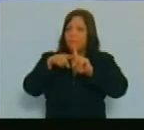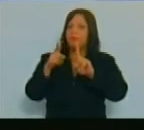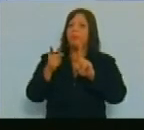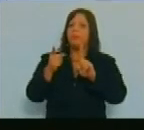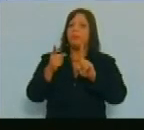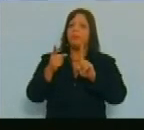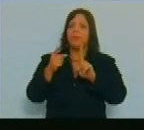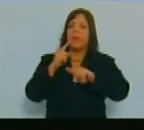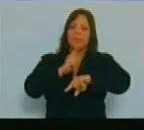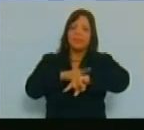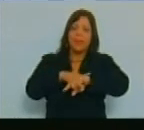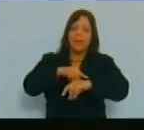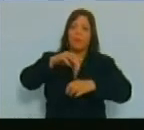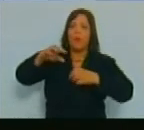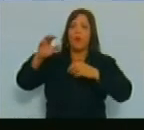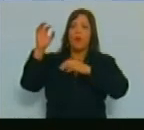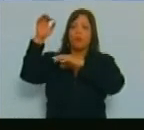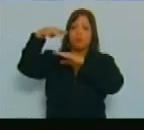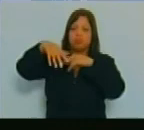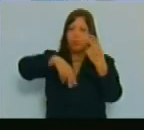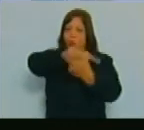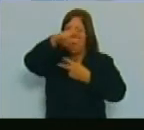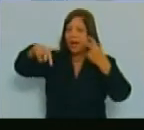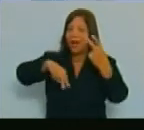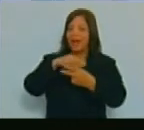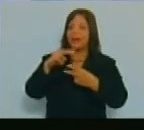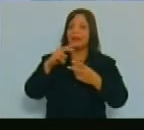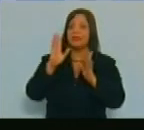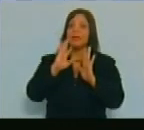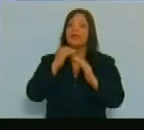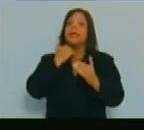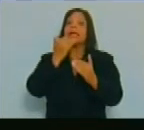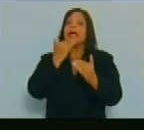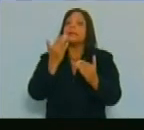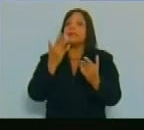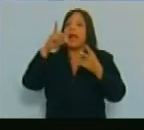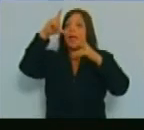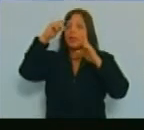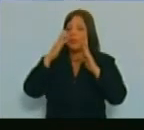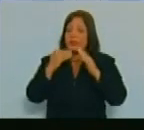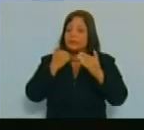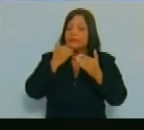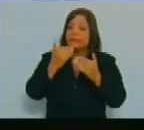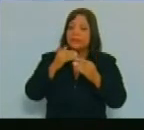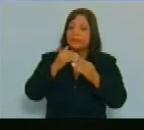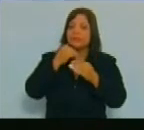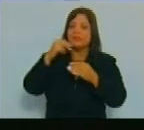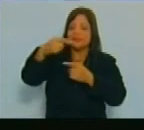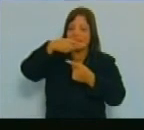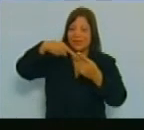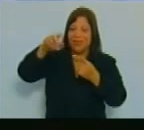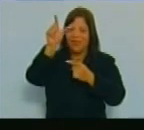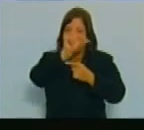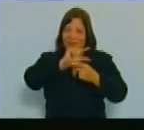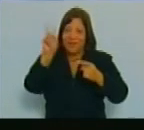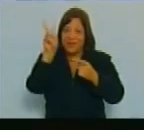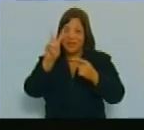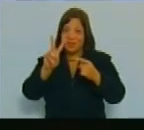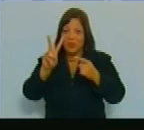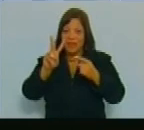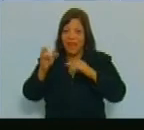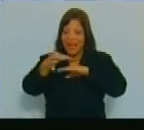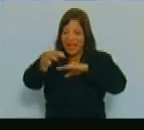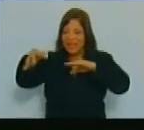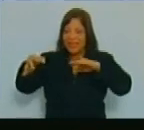temporadas de huracanes que afortunadamente no pasan por nuestro territorio por la conformación de las islas del caribe